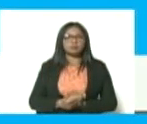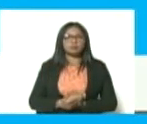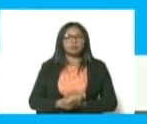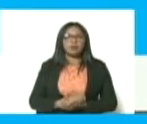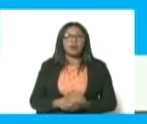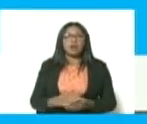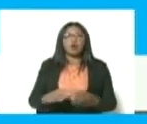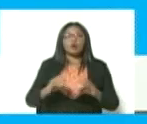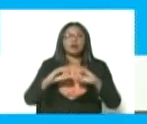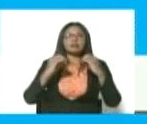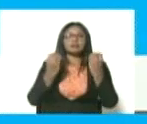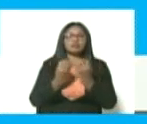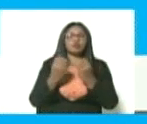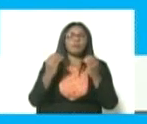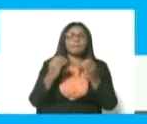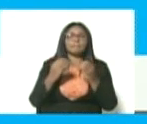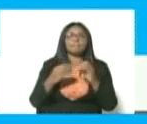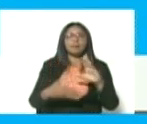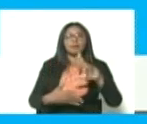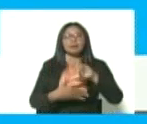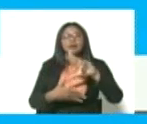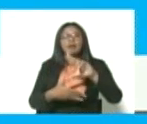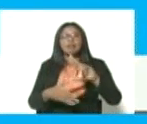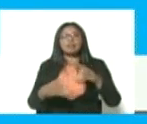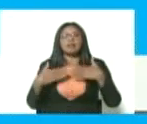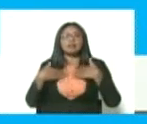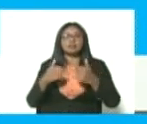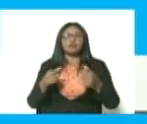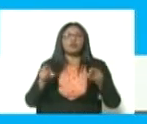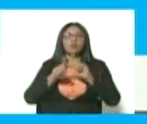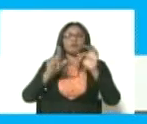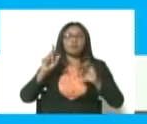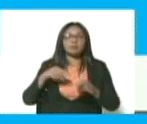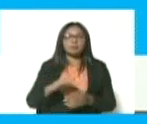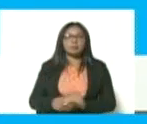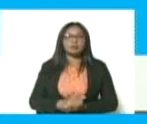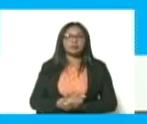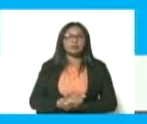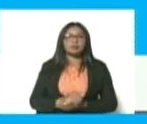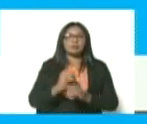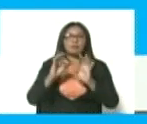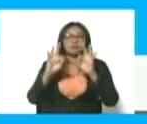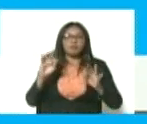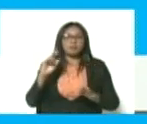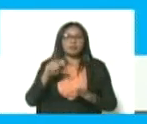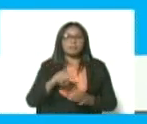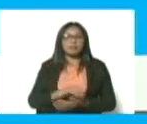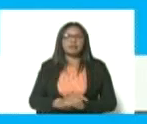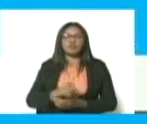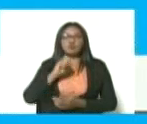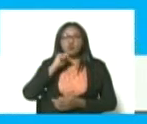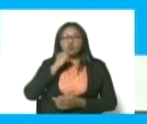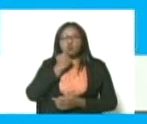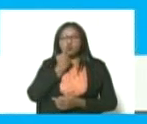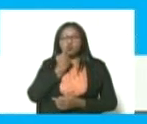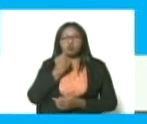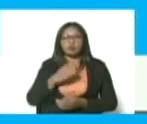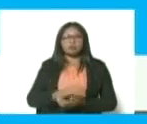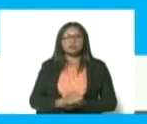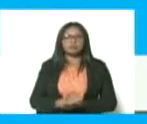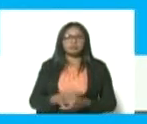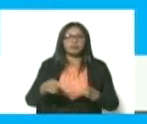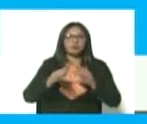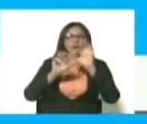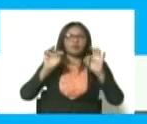Organización Panamericana de la Salud, el mecanismo COVAX, la combinación de las vacunas rusas y la combinación de la vacuna